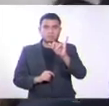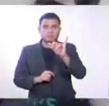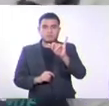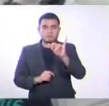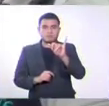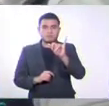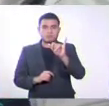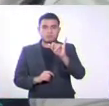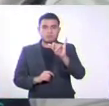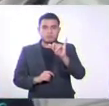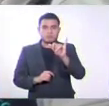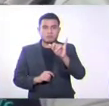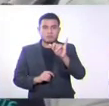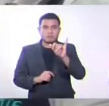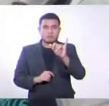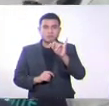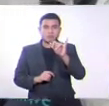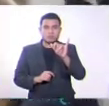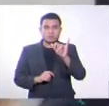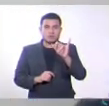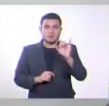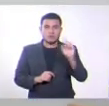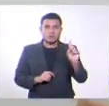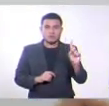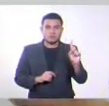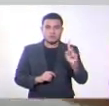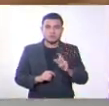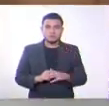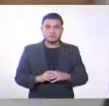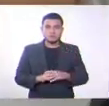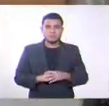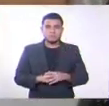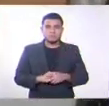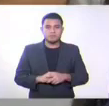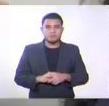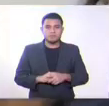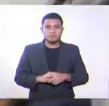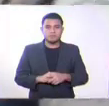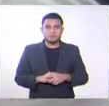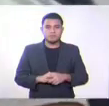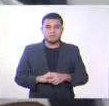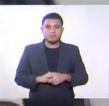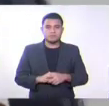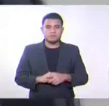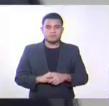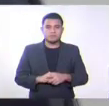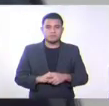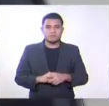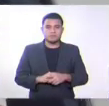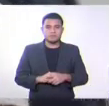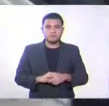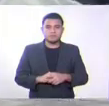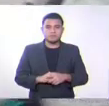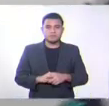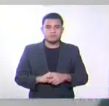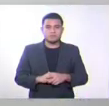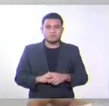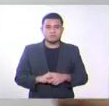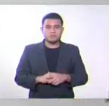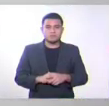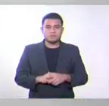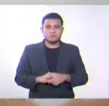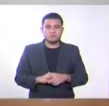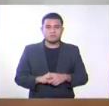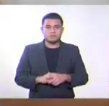tenemos y1. Uy, Uy, ese 1 no quedó tan bien. parece Lo voy a- una N. Sí, ahora sí. Ahora